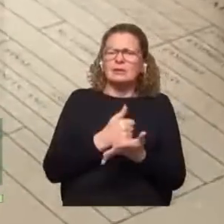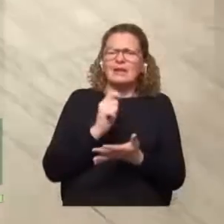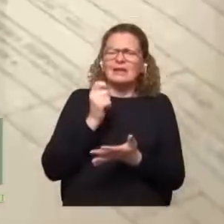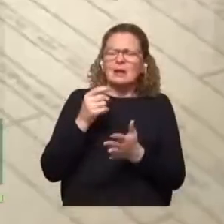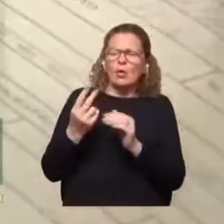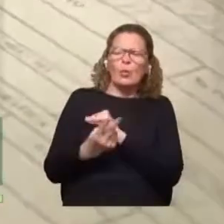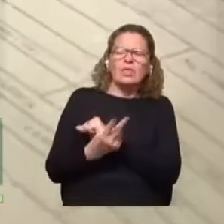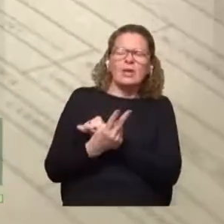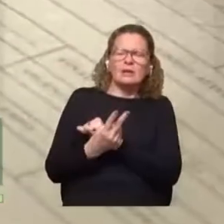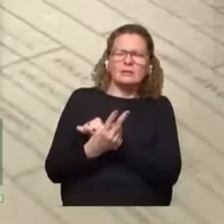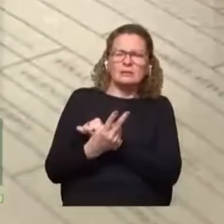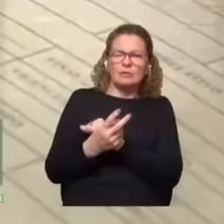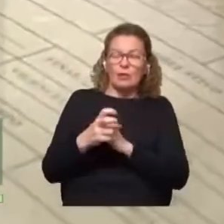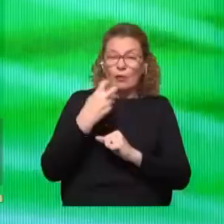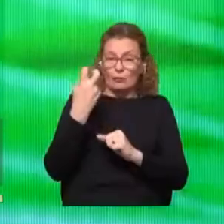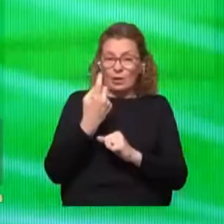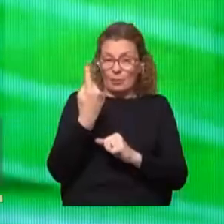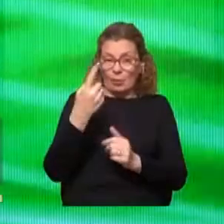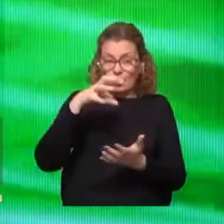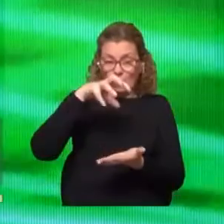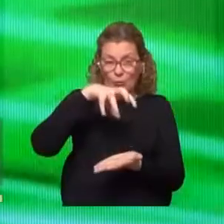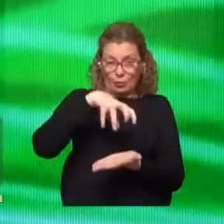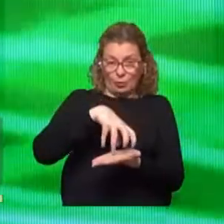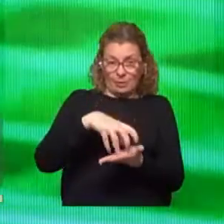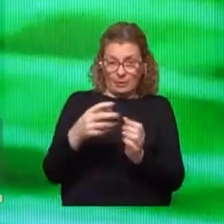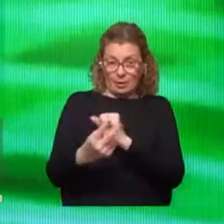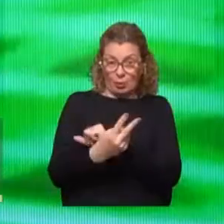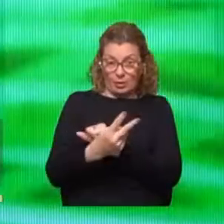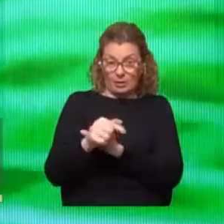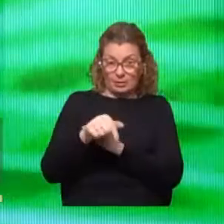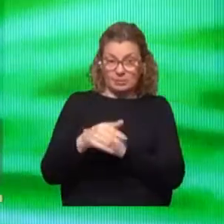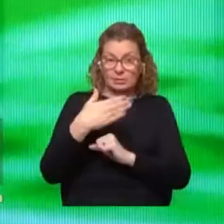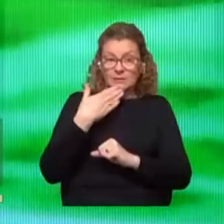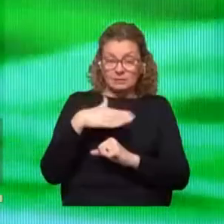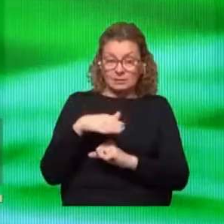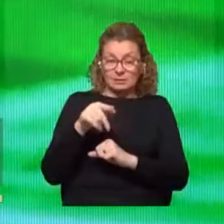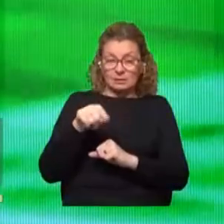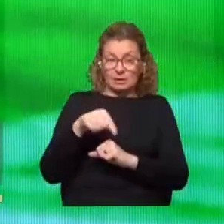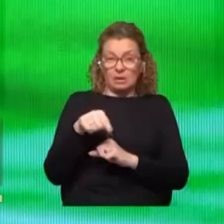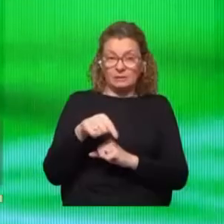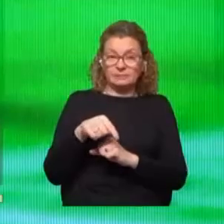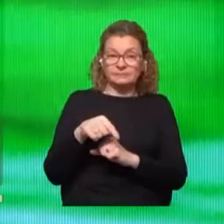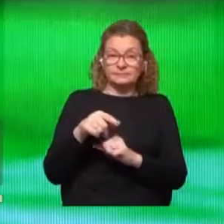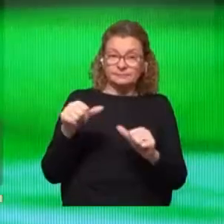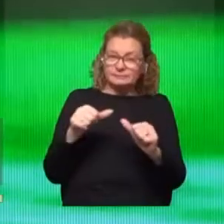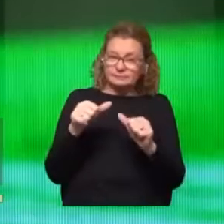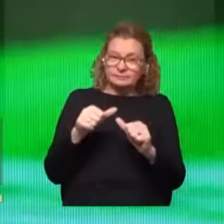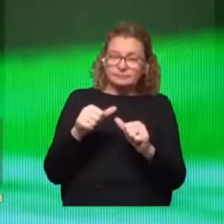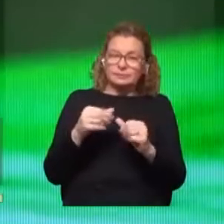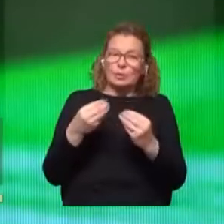quién los custodia o Buscamos un lugar para preservar esto entendiendo dónde fue producido